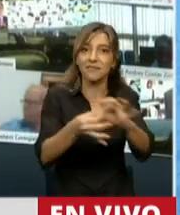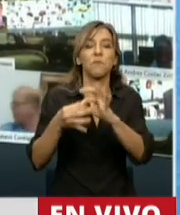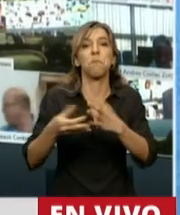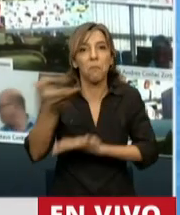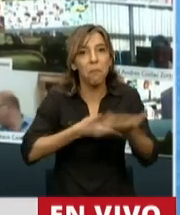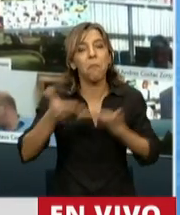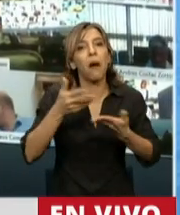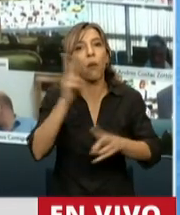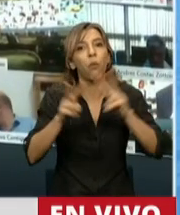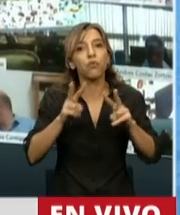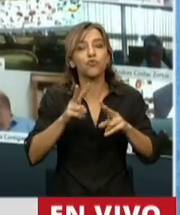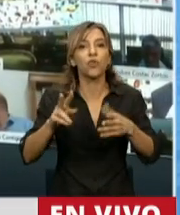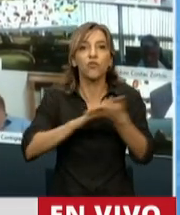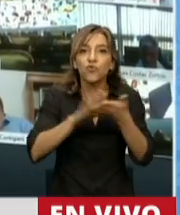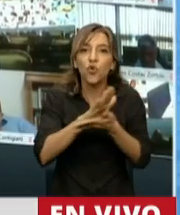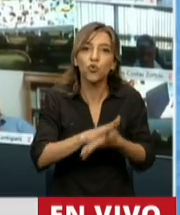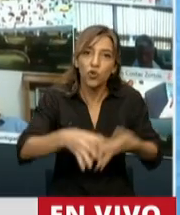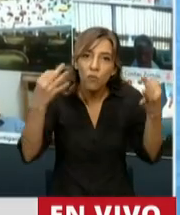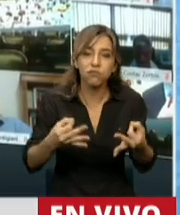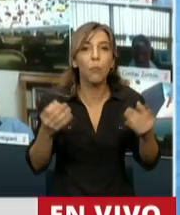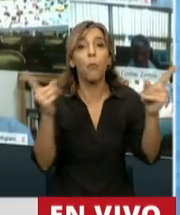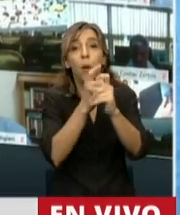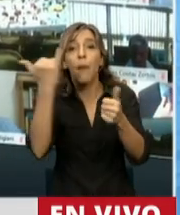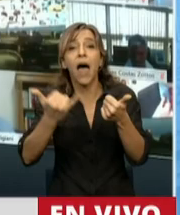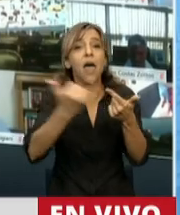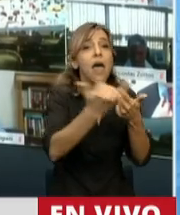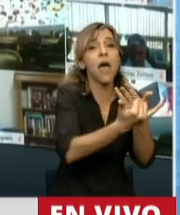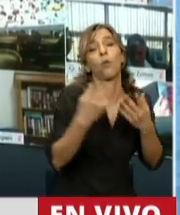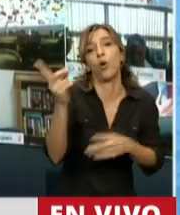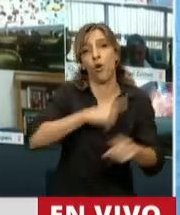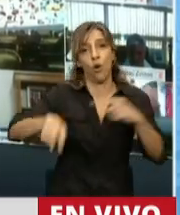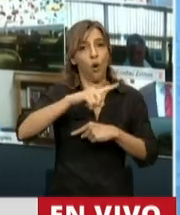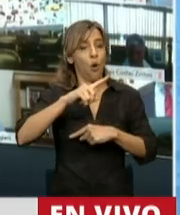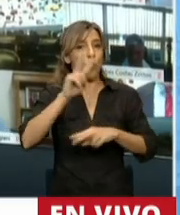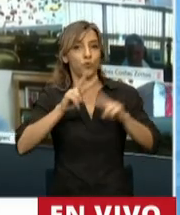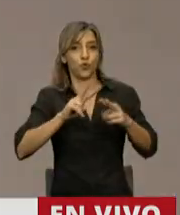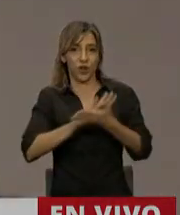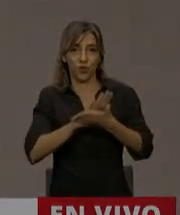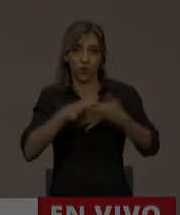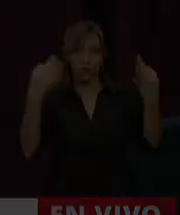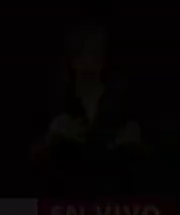aportar soluciones al problema para que la sociedad argentina tenga un rumbo que se merece. Gracias. Gracias, diputado.